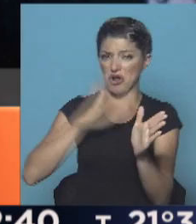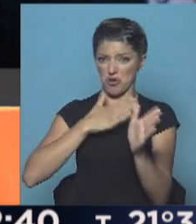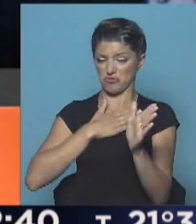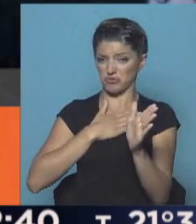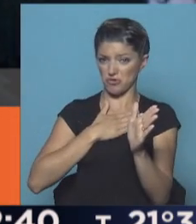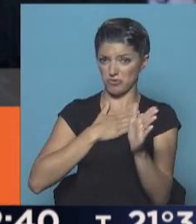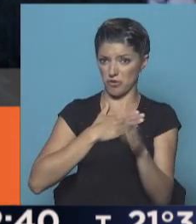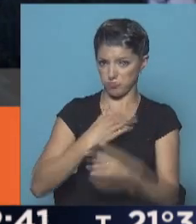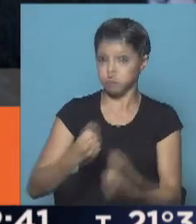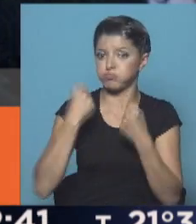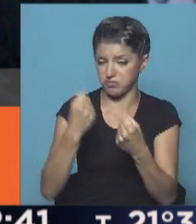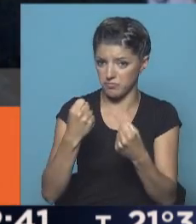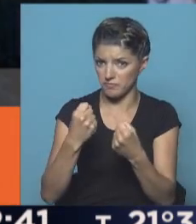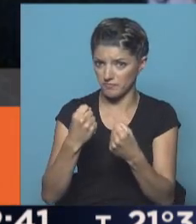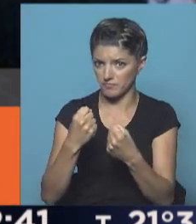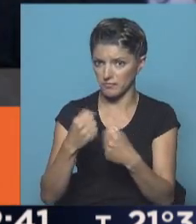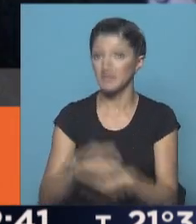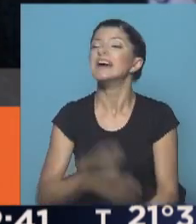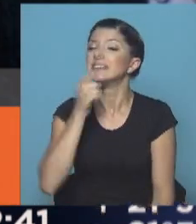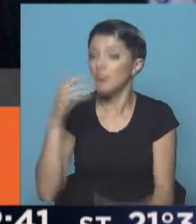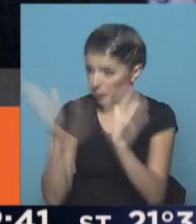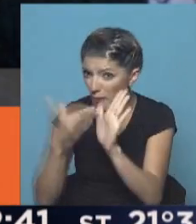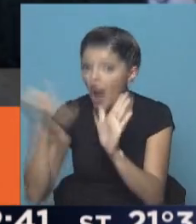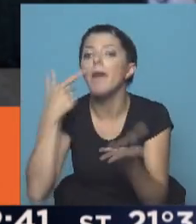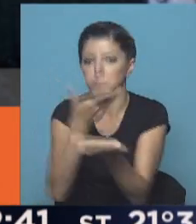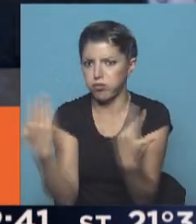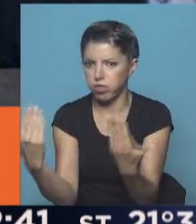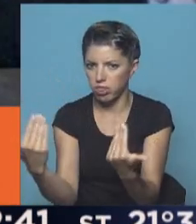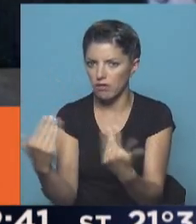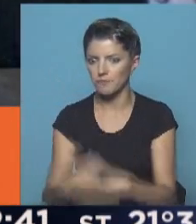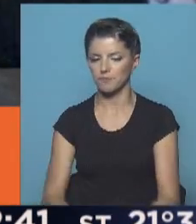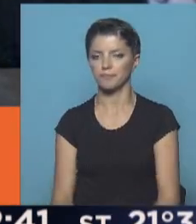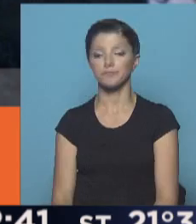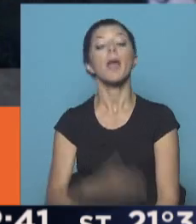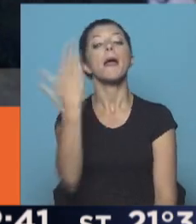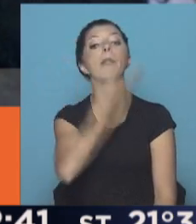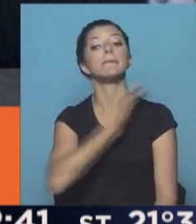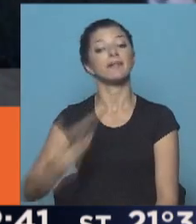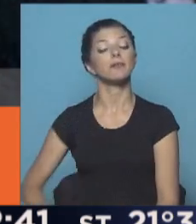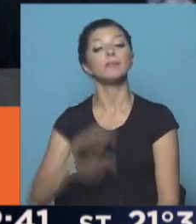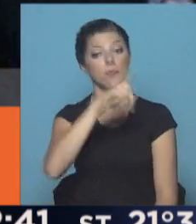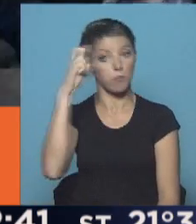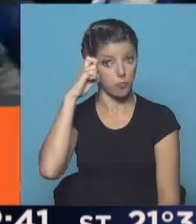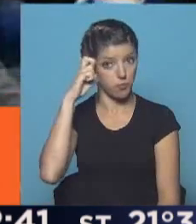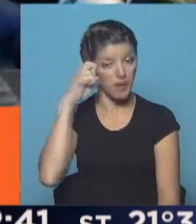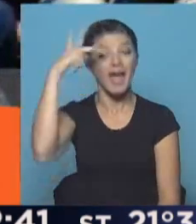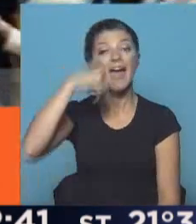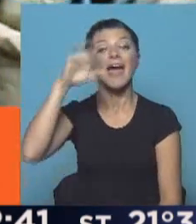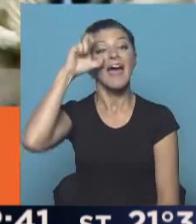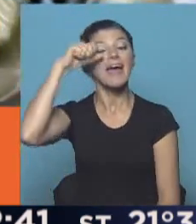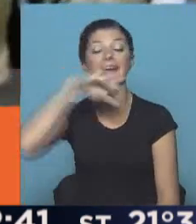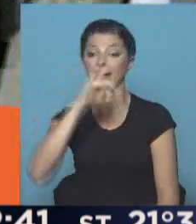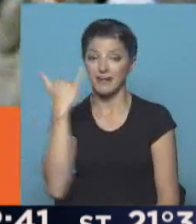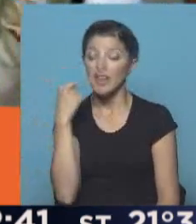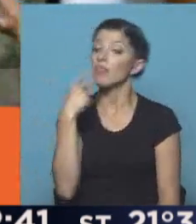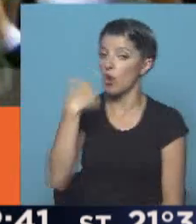nos va a poner presos. Que si las tiene que El presidente de la Asamblea Nacional, Henry Ramos Aliu, adelantó que pedirán a la